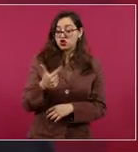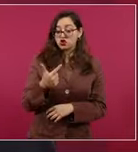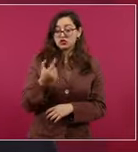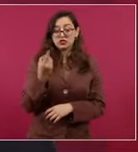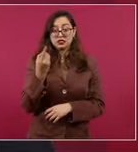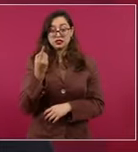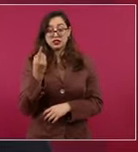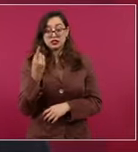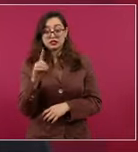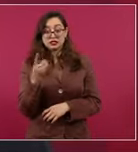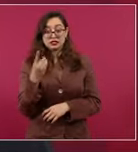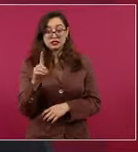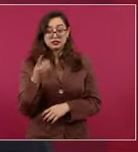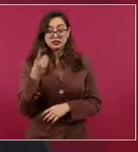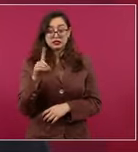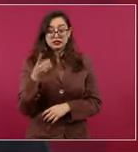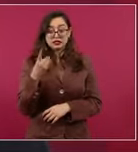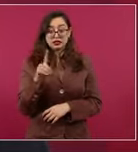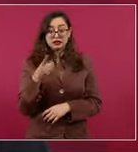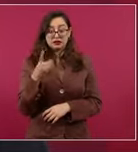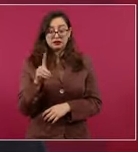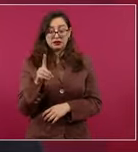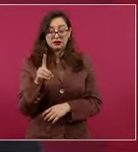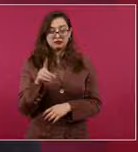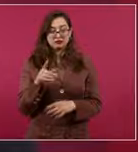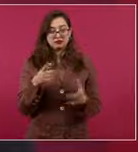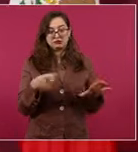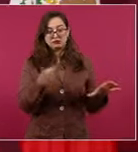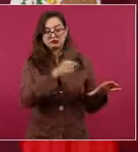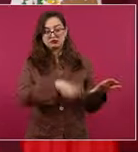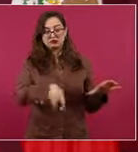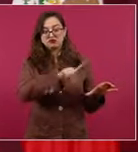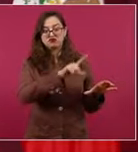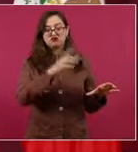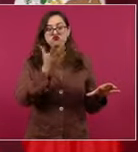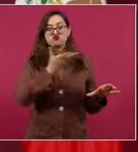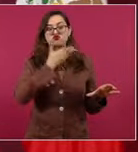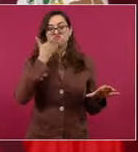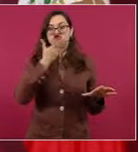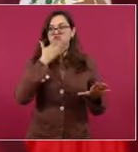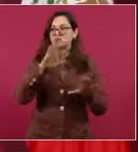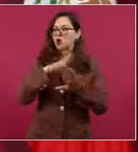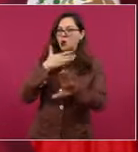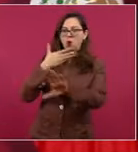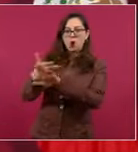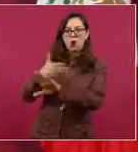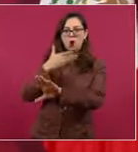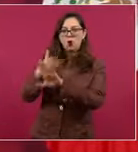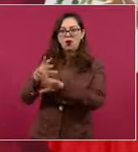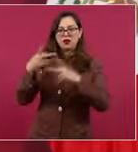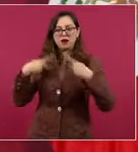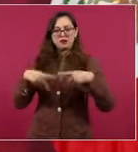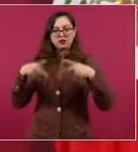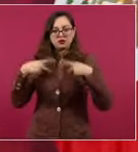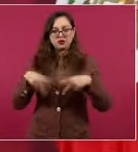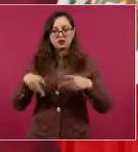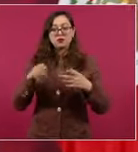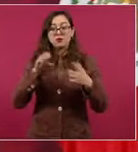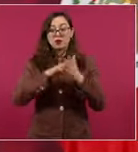sacaban cosas, ¿no?, contrarias al pueblo. Un 12 de diciembre sacaron lo del